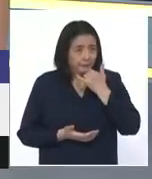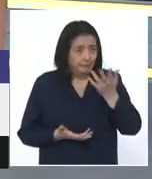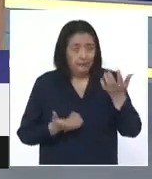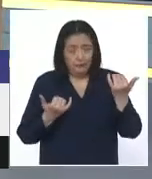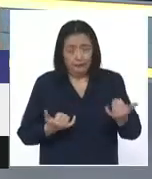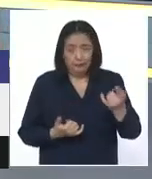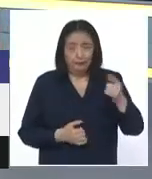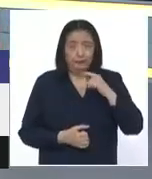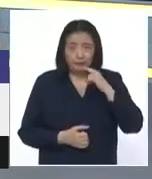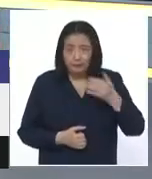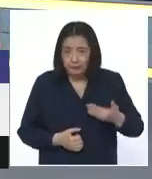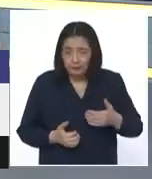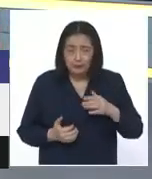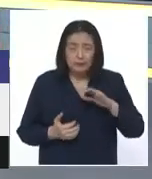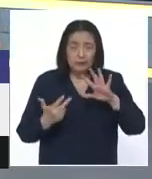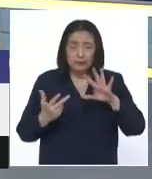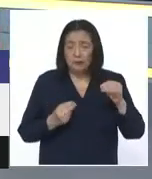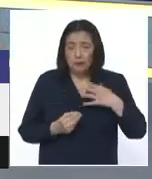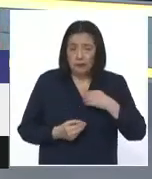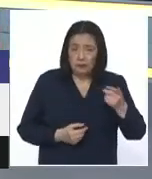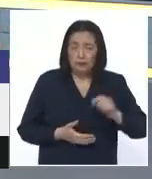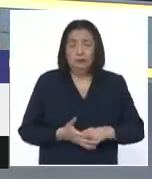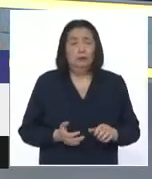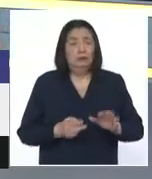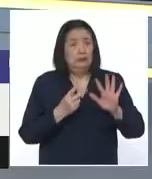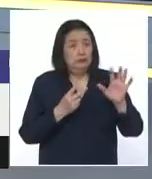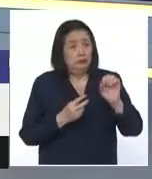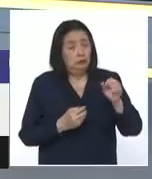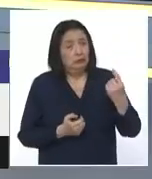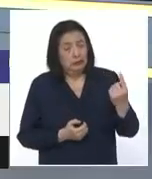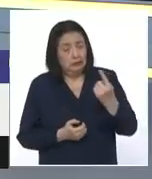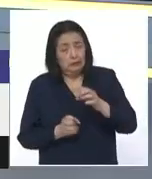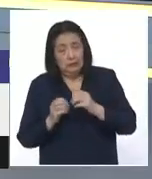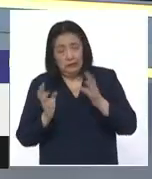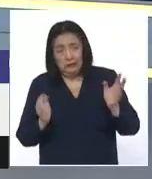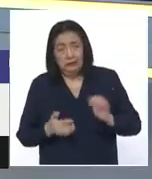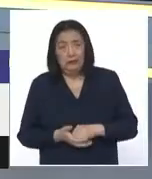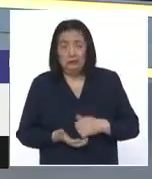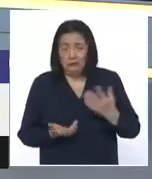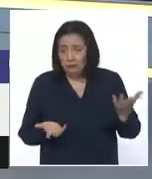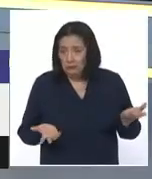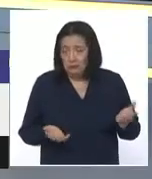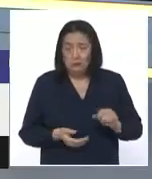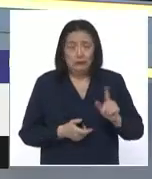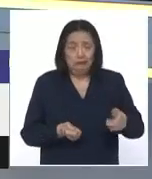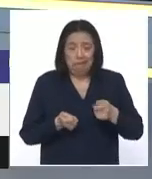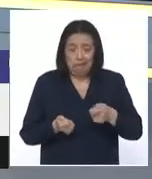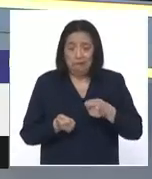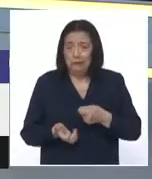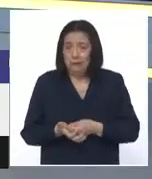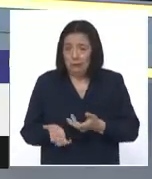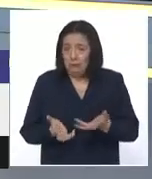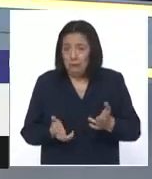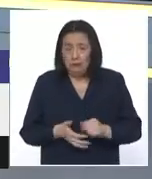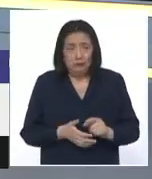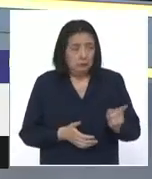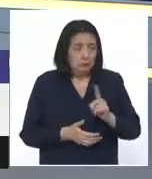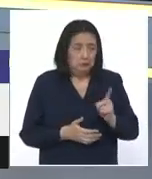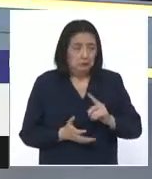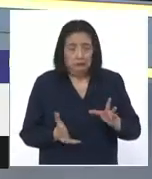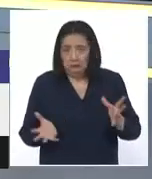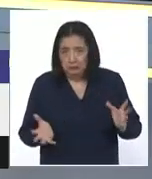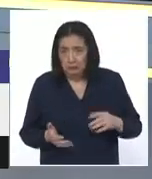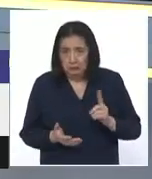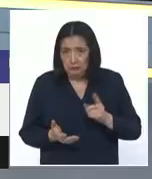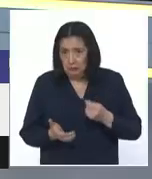hoy de una señora de 80 años que gasta 7 soles al día y de todas maneras la extorsiona, y cuando no se somete